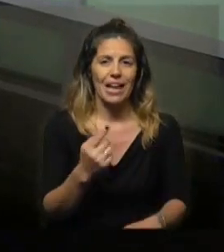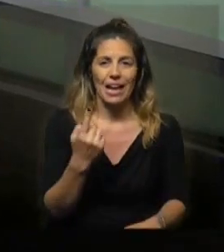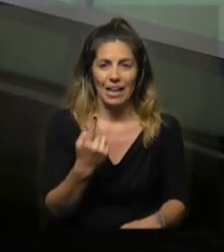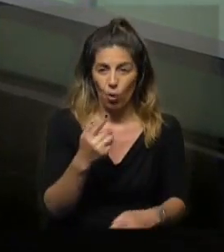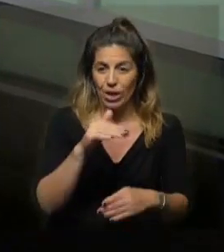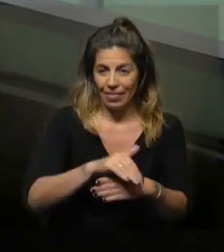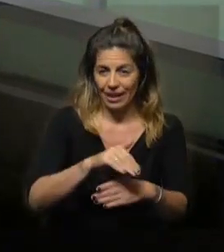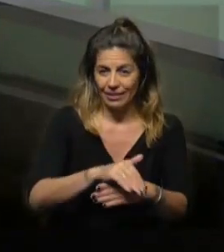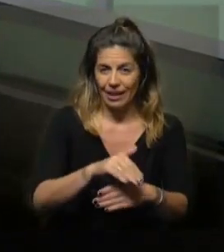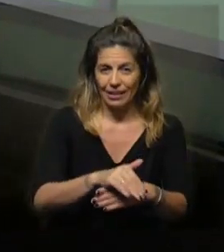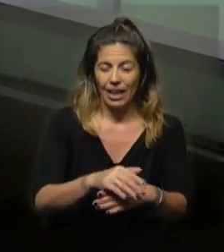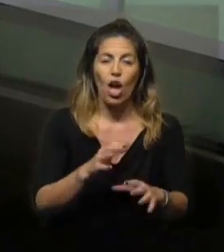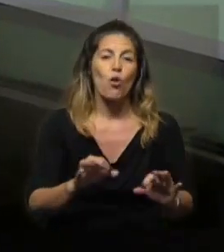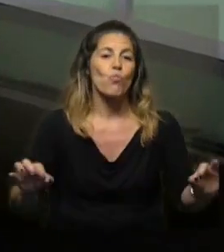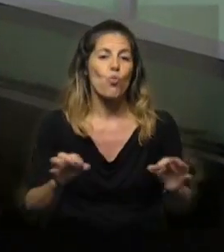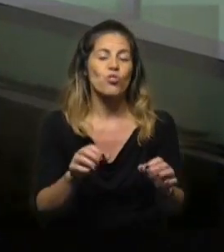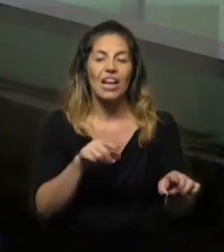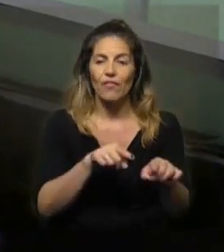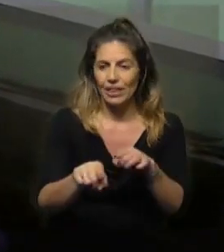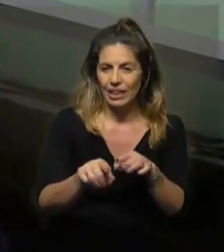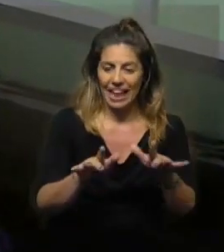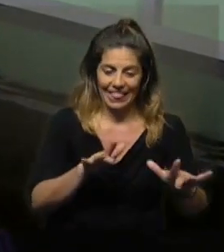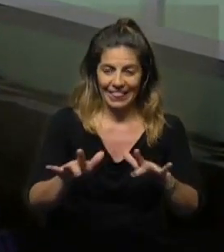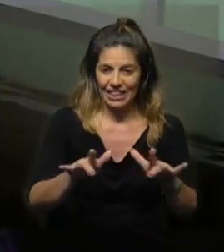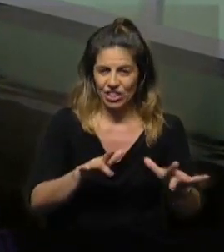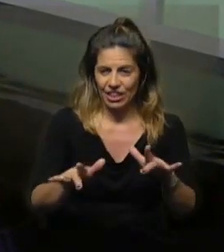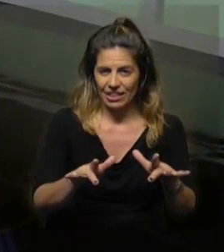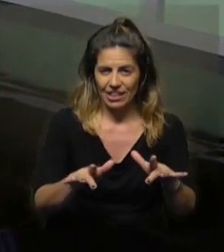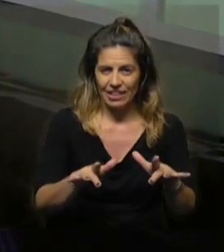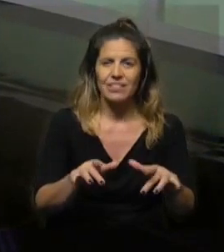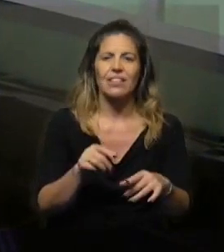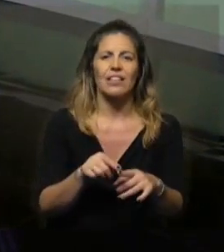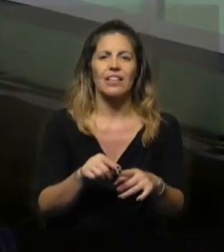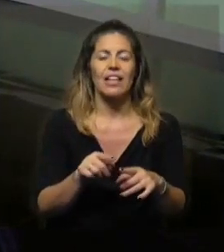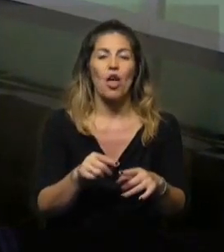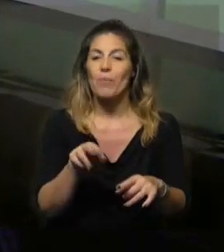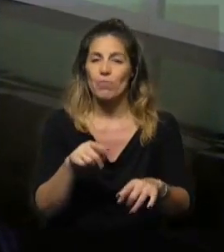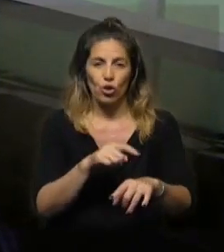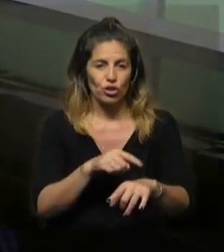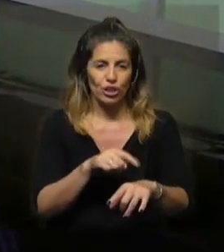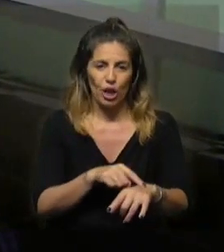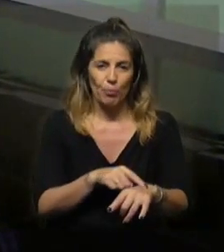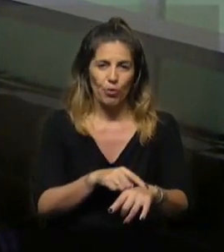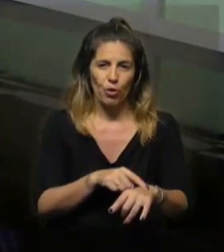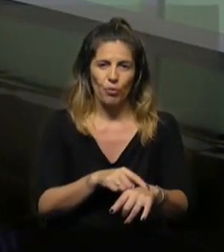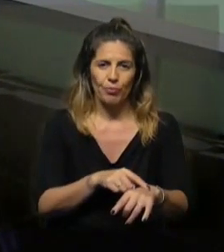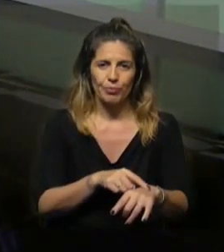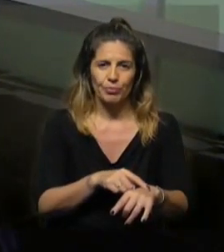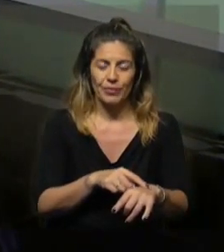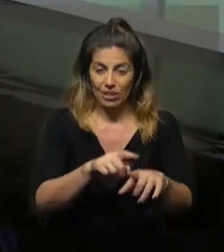a las 13 horas con música en vivo del Dj Juniors selectas después en paralelo o sea vamos a estar jugando algunas